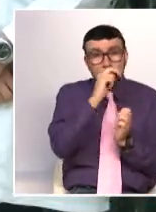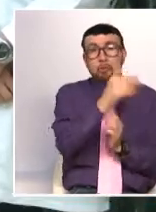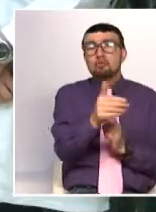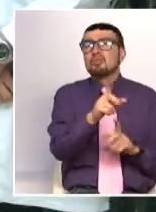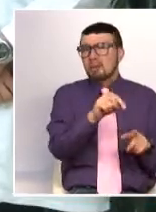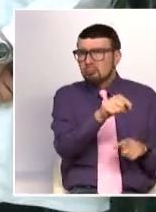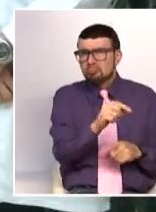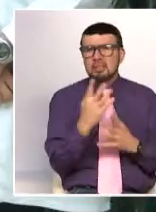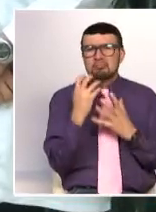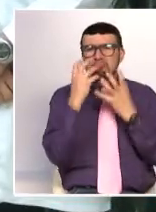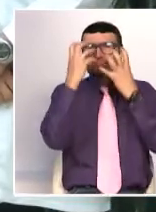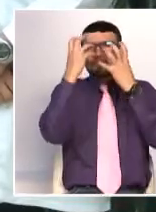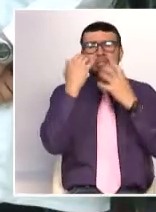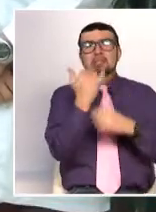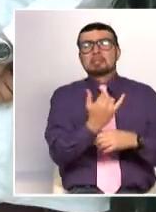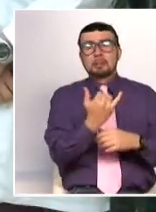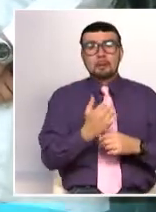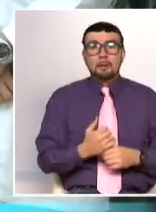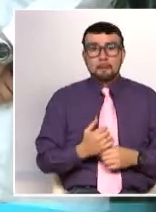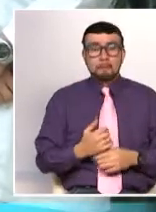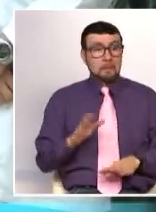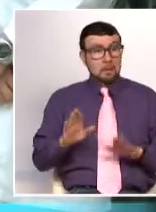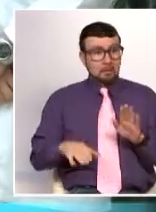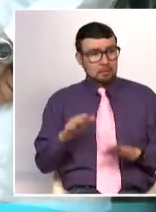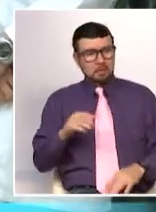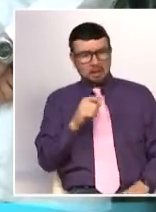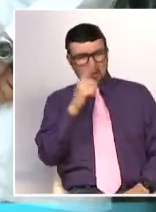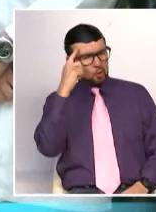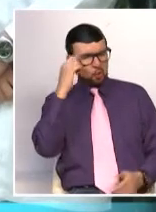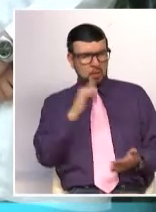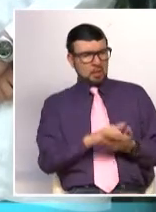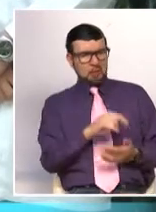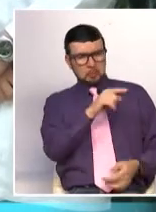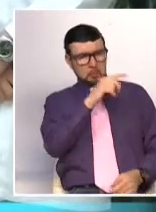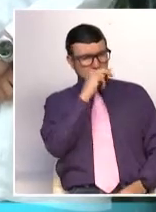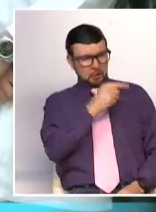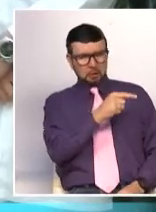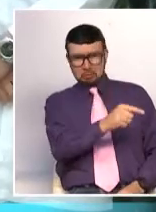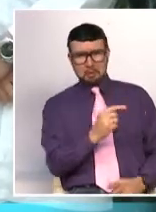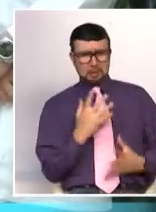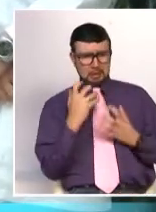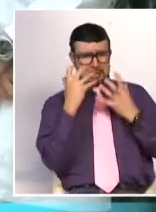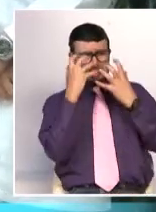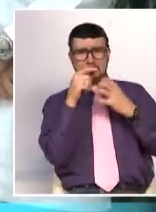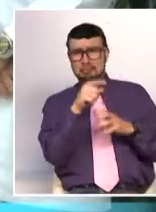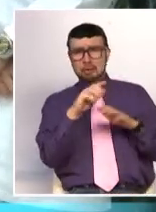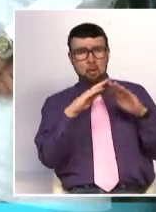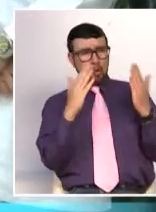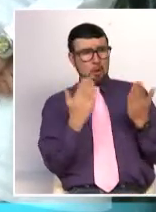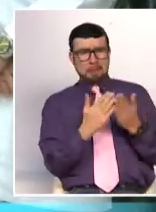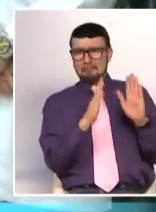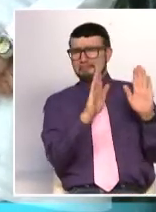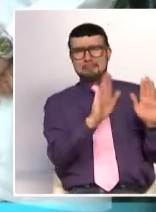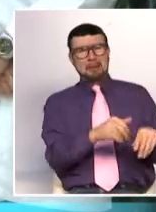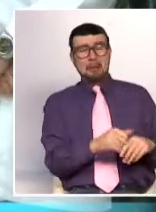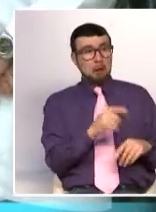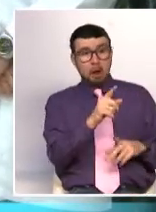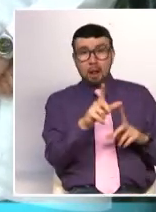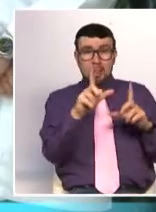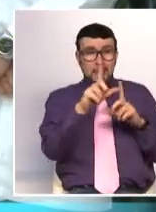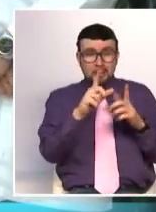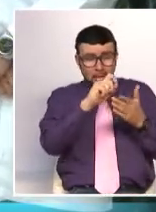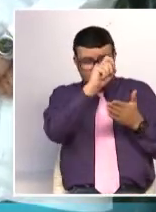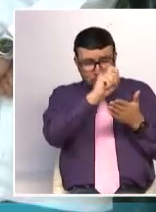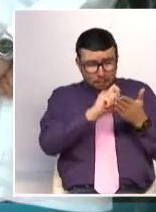algunas veces no valoramos ese estrés que puede sentir un niño en un colegio porque sus letras no quedaron bien